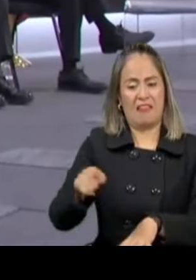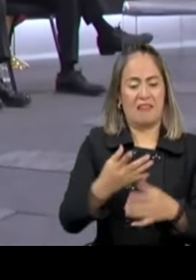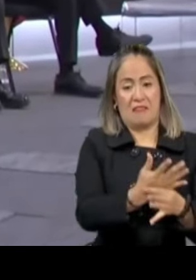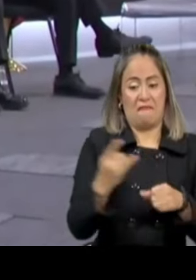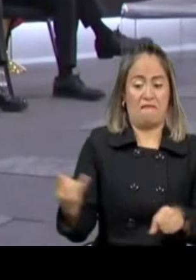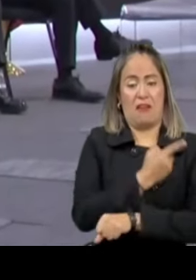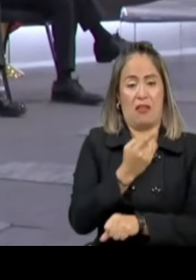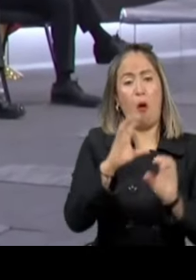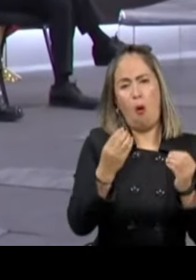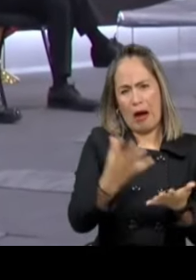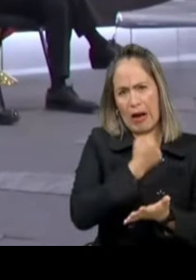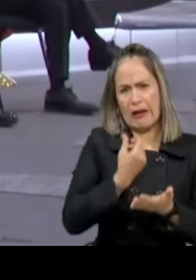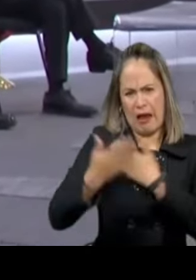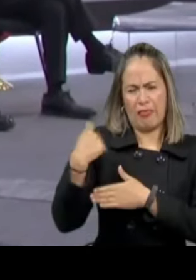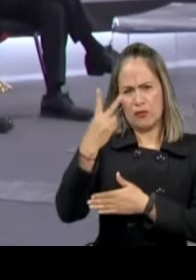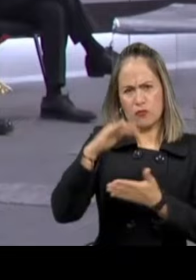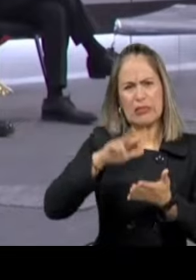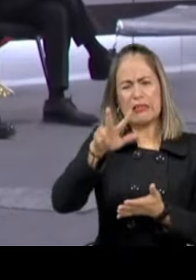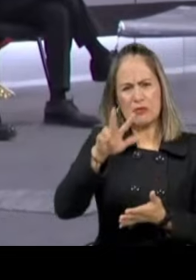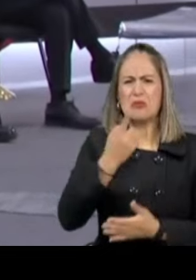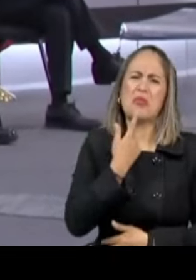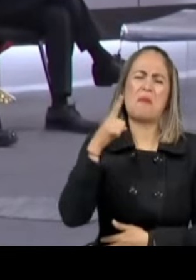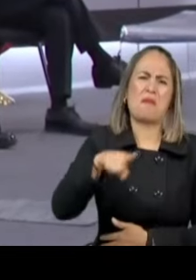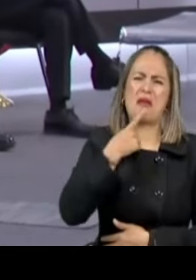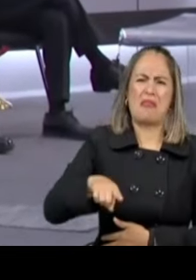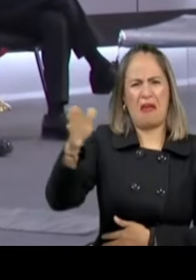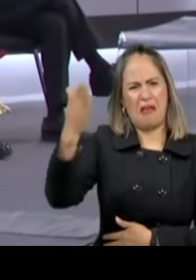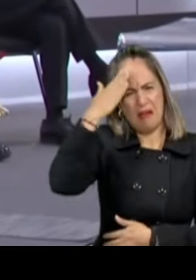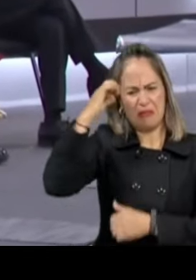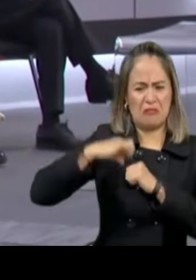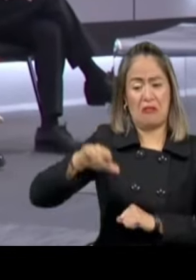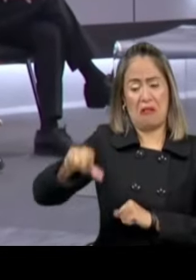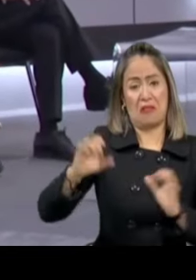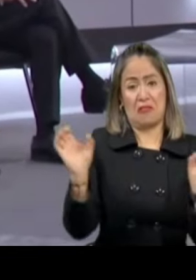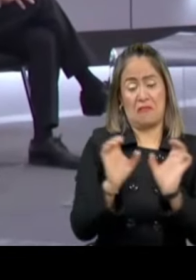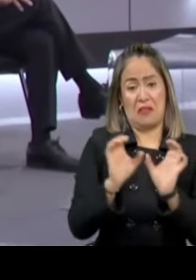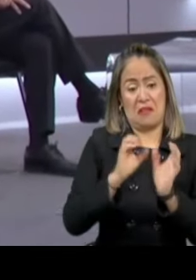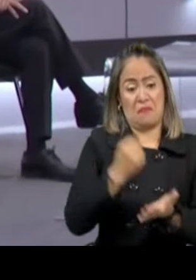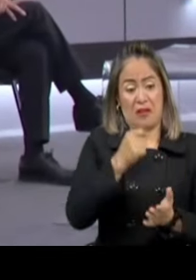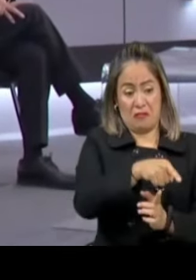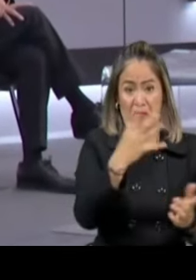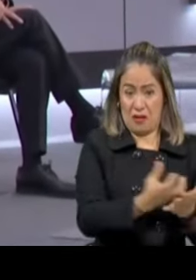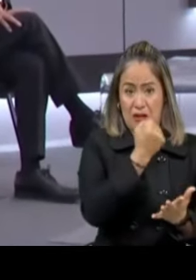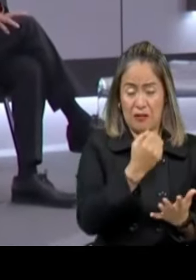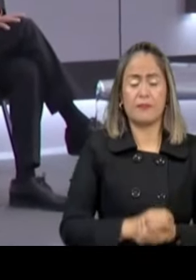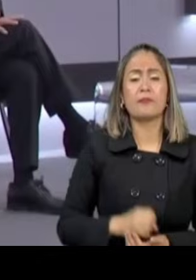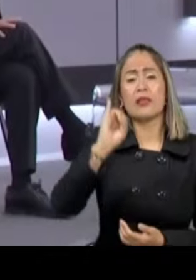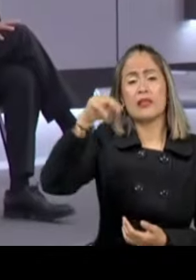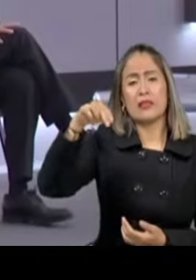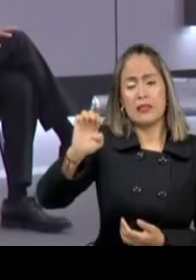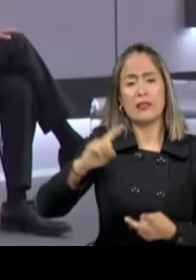cuando gana como en el 2018 se queja con amargura de las autoridades que certificaron su triunfo el in y el tribunal